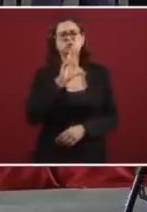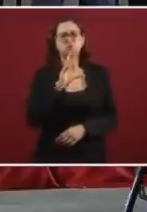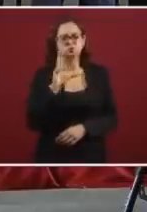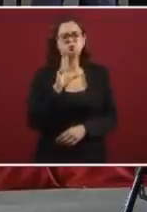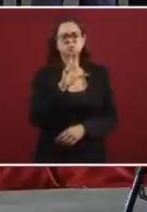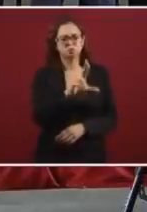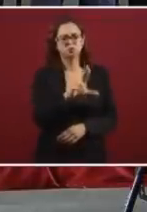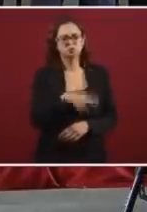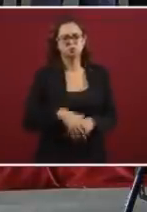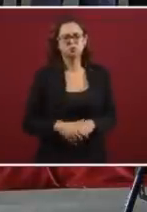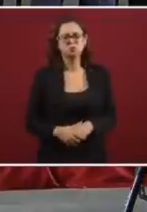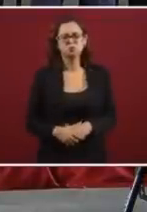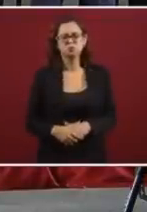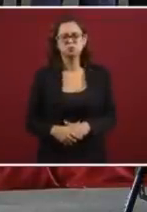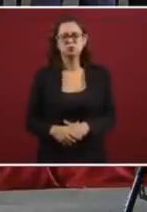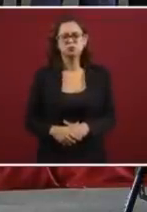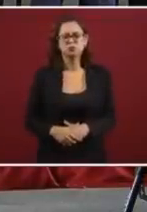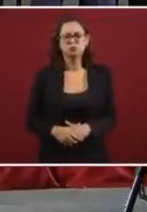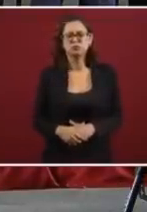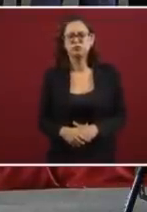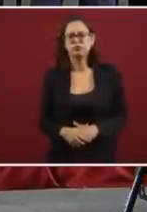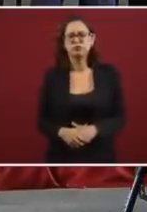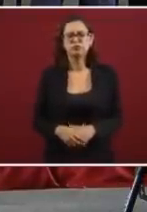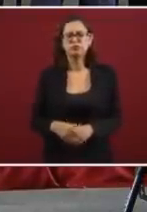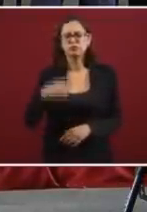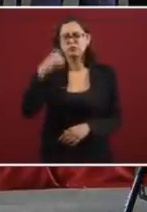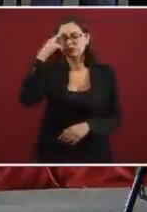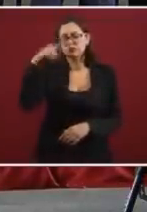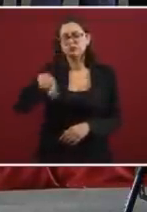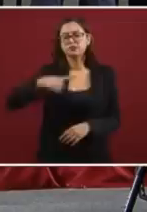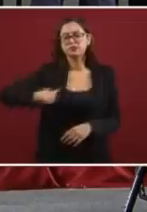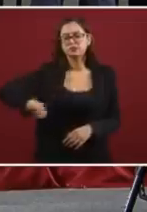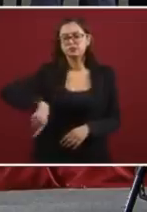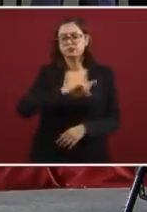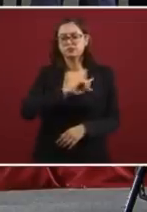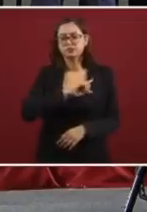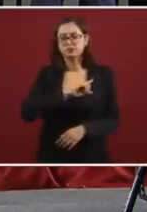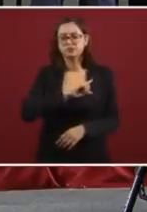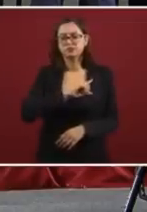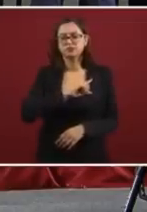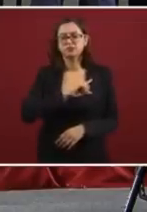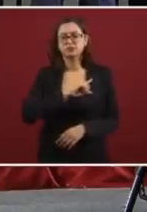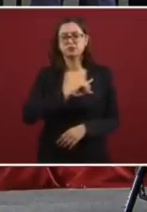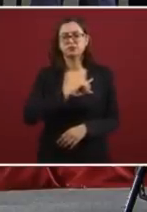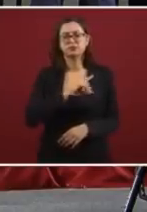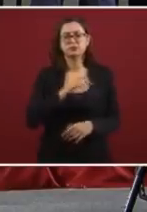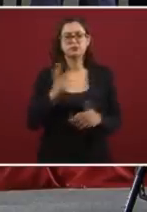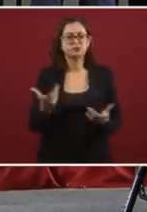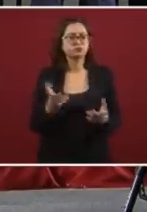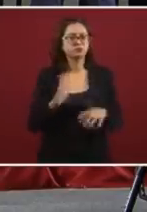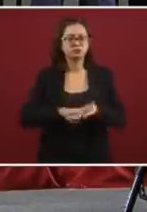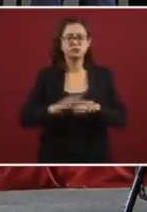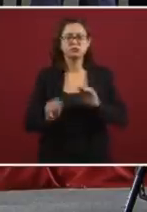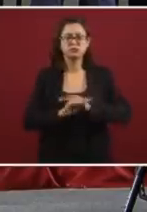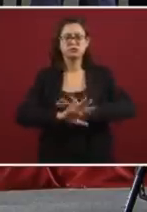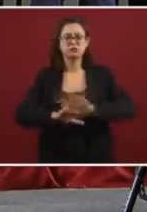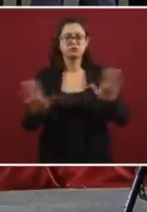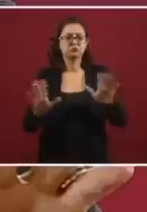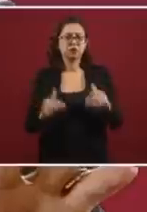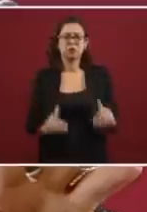demanda para responder a nosotros para decirlo con toda claridad son